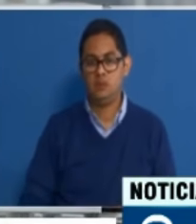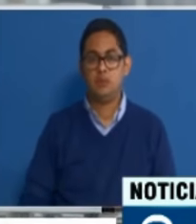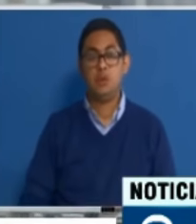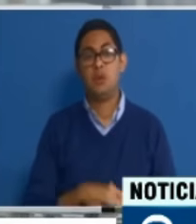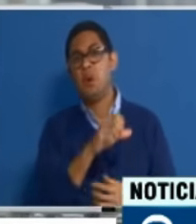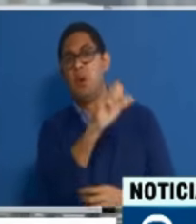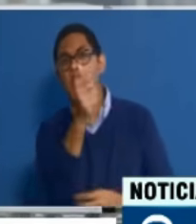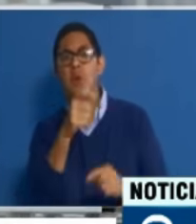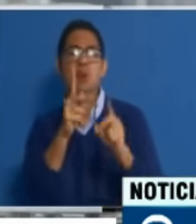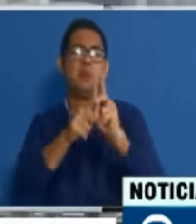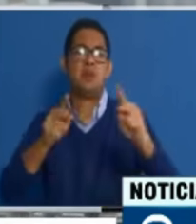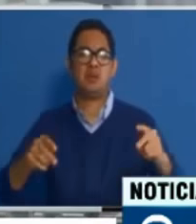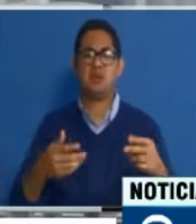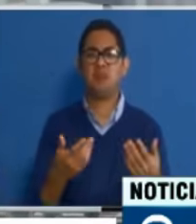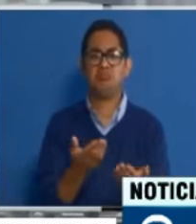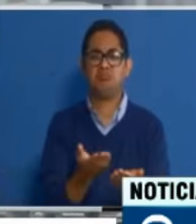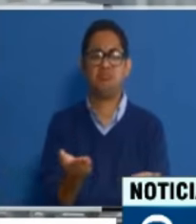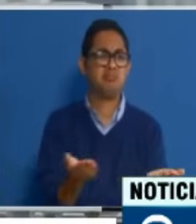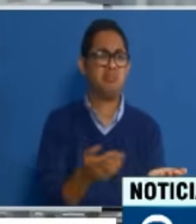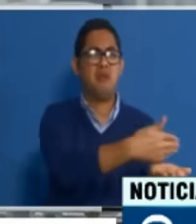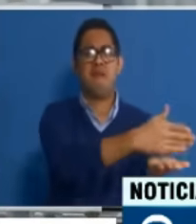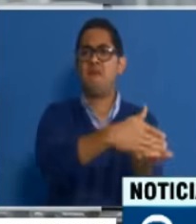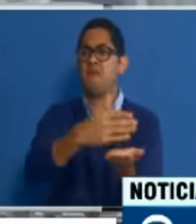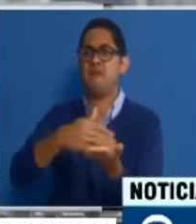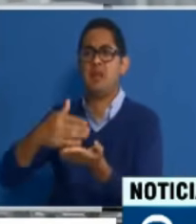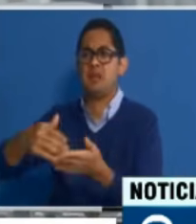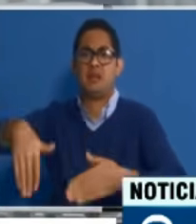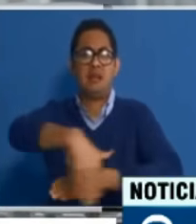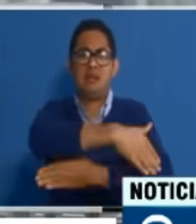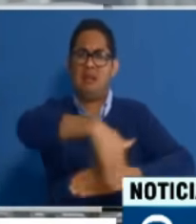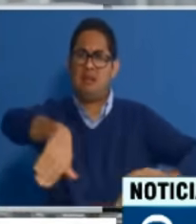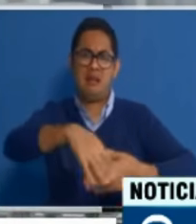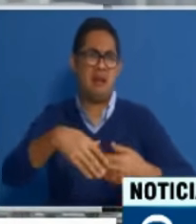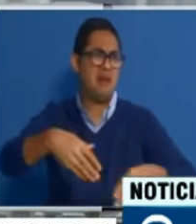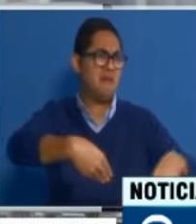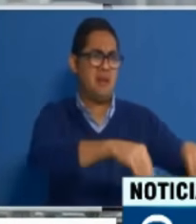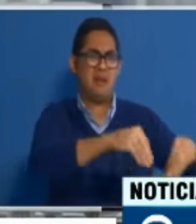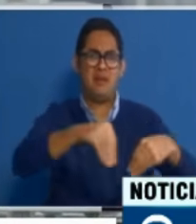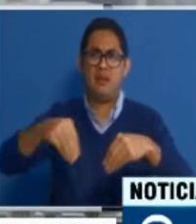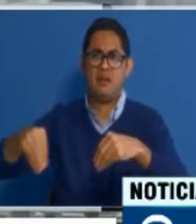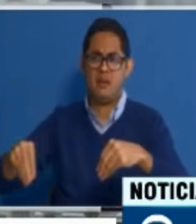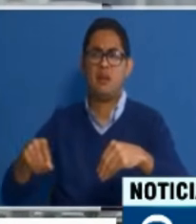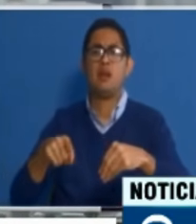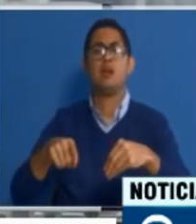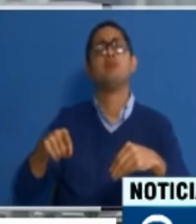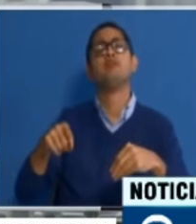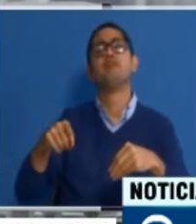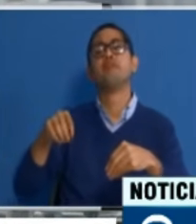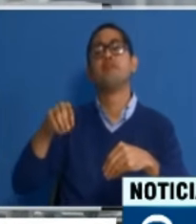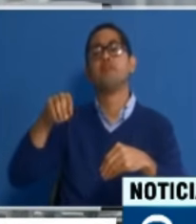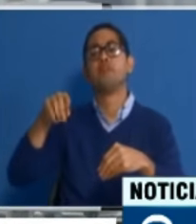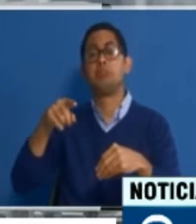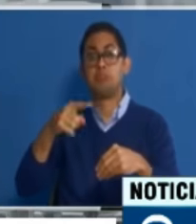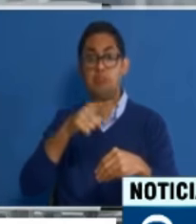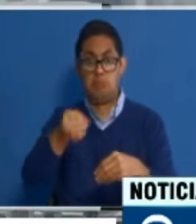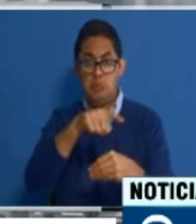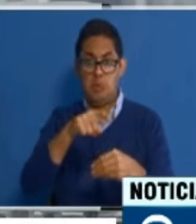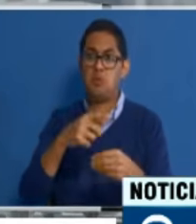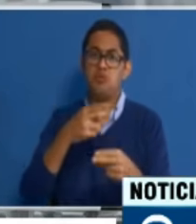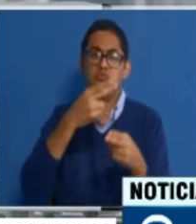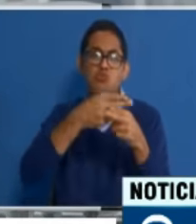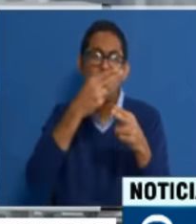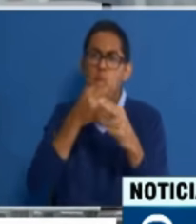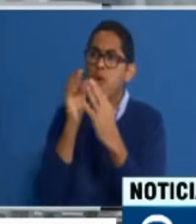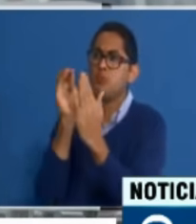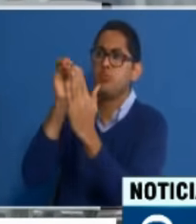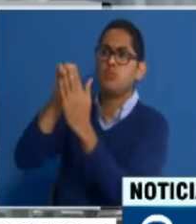A buhoneros registrados en el municipio de Panamá. Vuelvo y repito, es la primera fase con